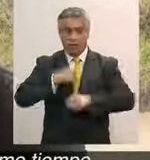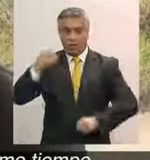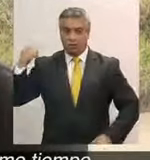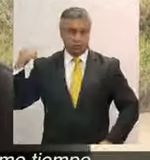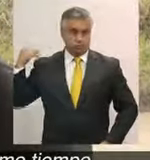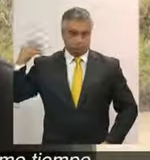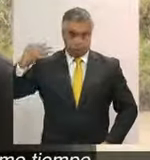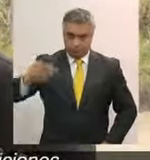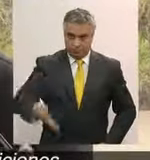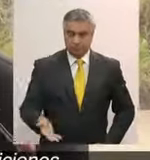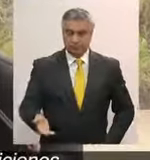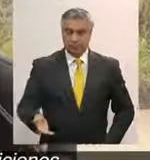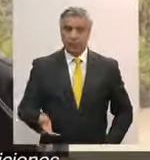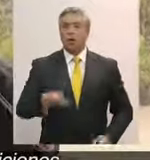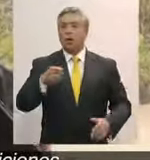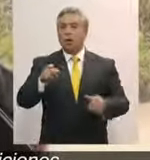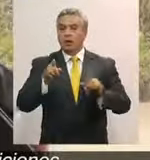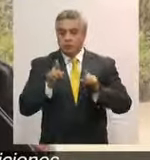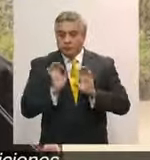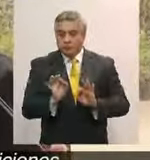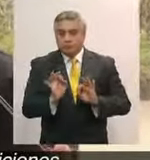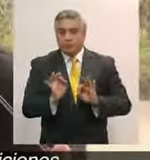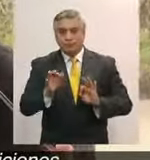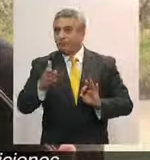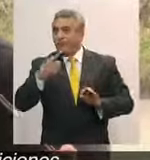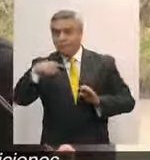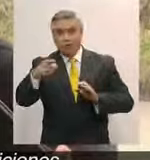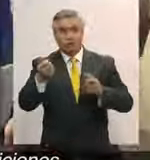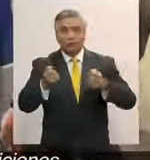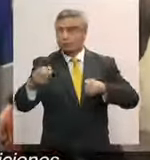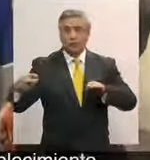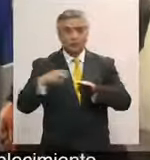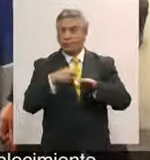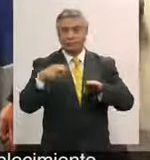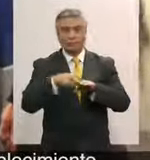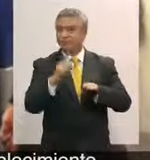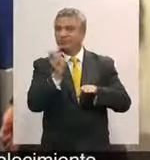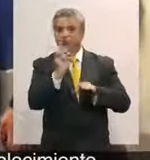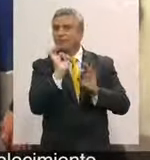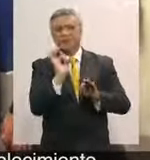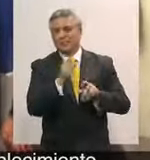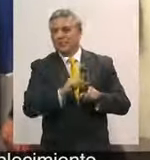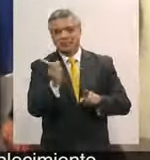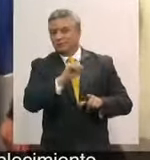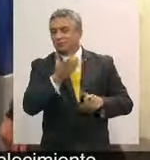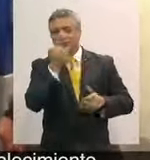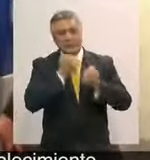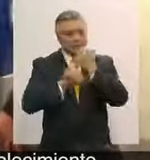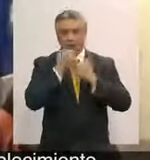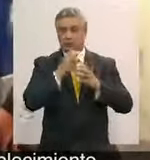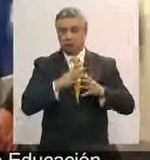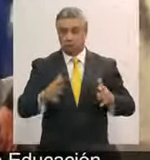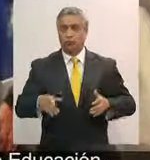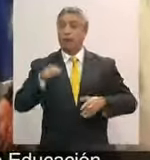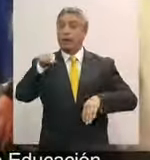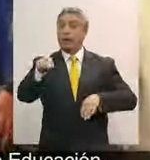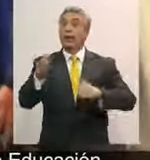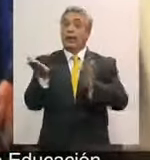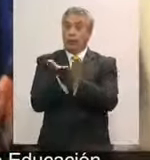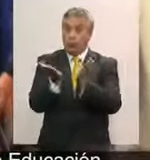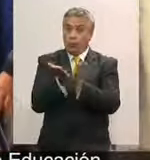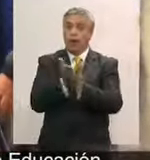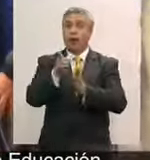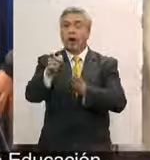tiempo, con máquinas que no reunían las condiciones. La Escuela Especial San Carlos es un establecimiento dependiente